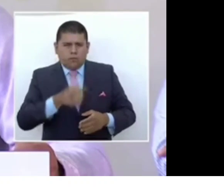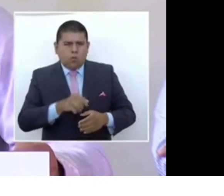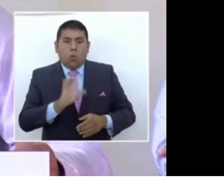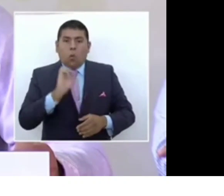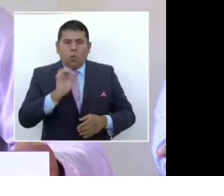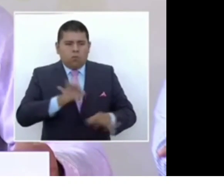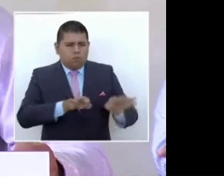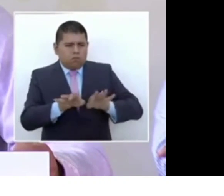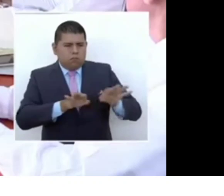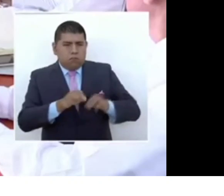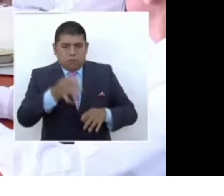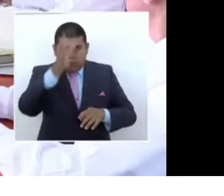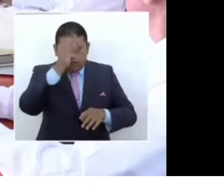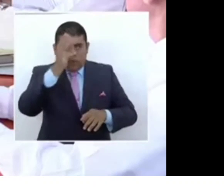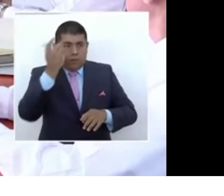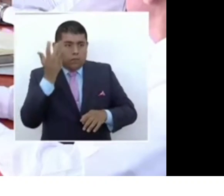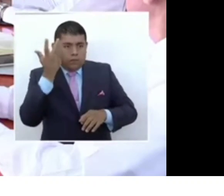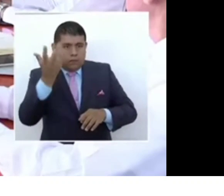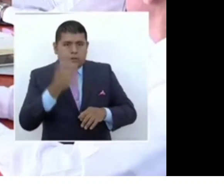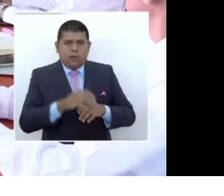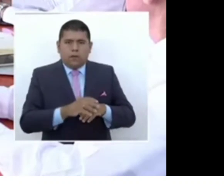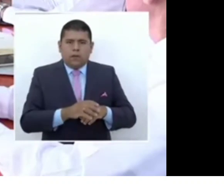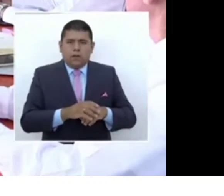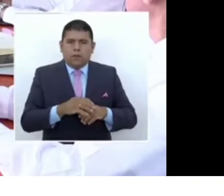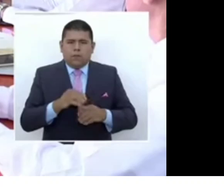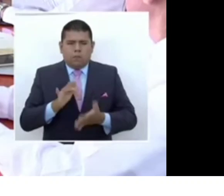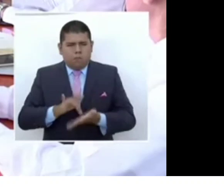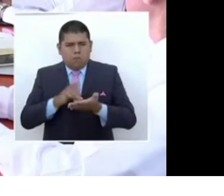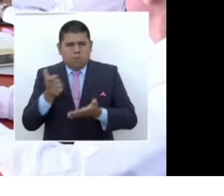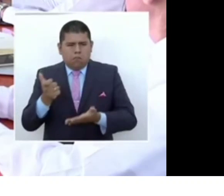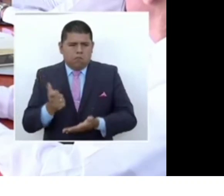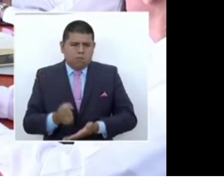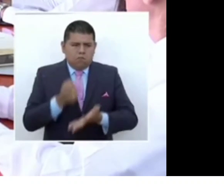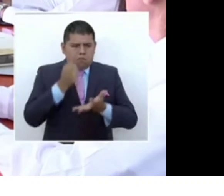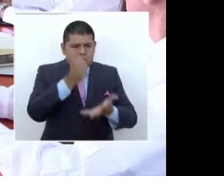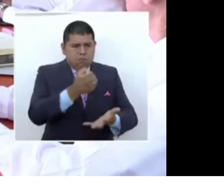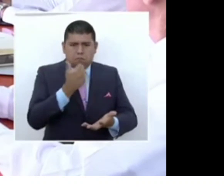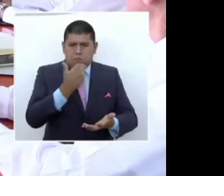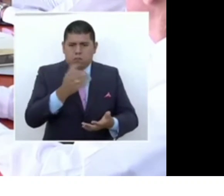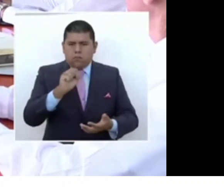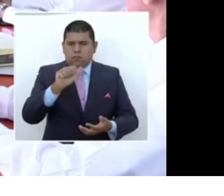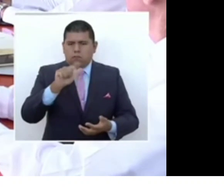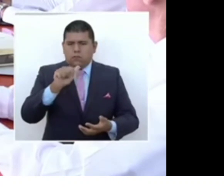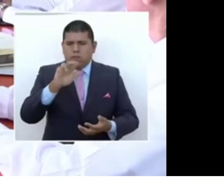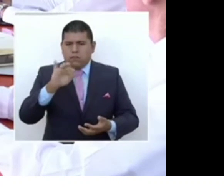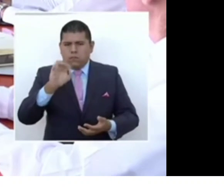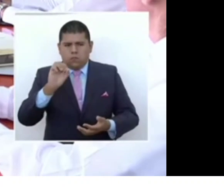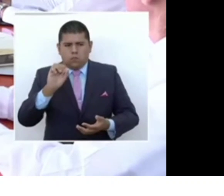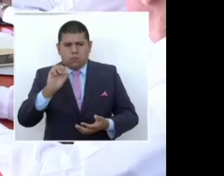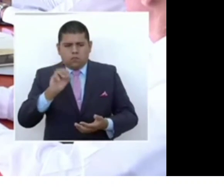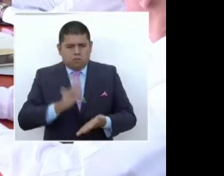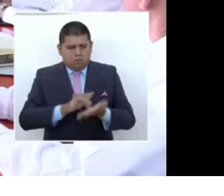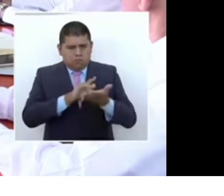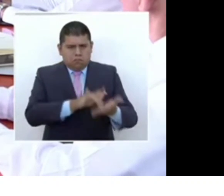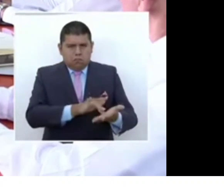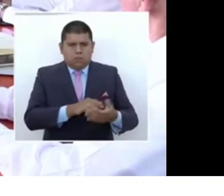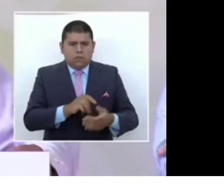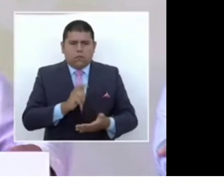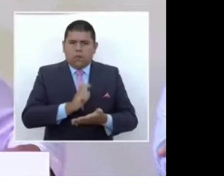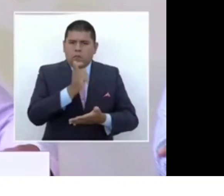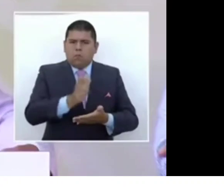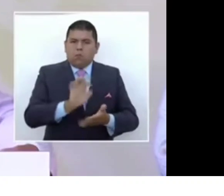trabajando como aprendices van a ganar salario mínimo. Quiere decir que